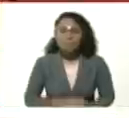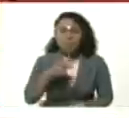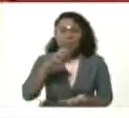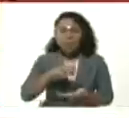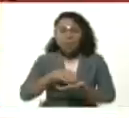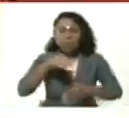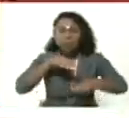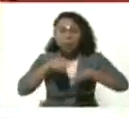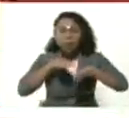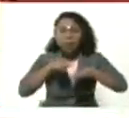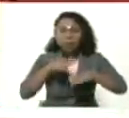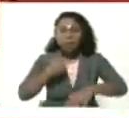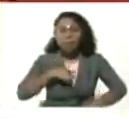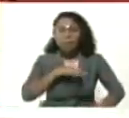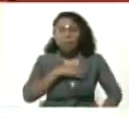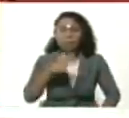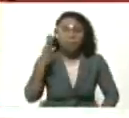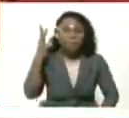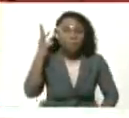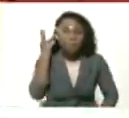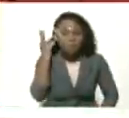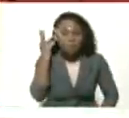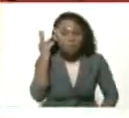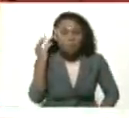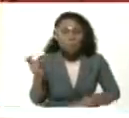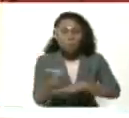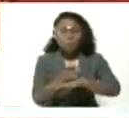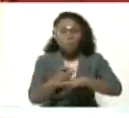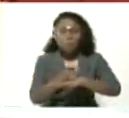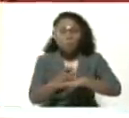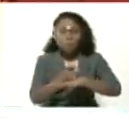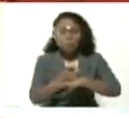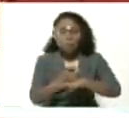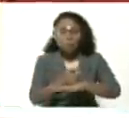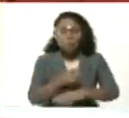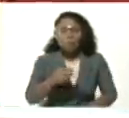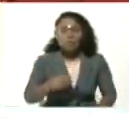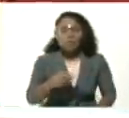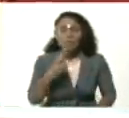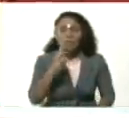Estado Cojedes. Nuestra candidata a la gobernación, Nosliu Rodríguez.